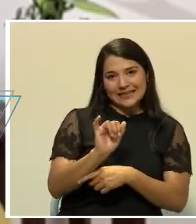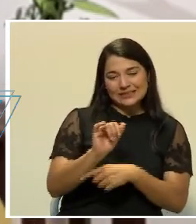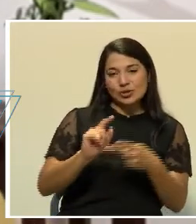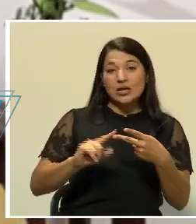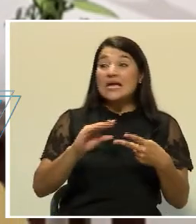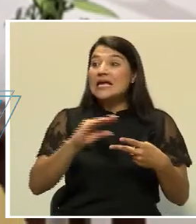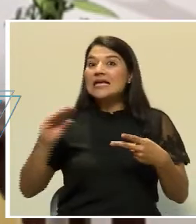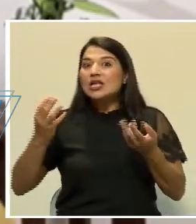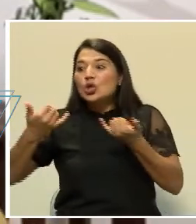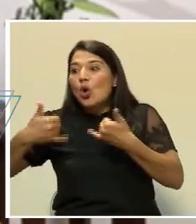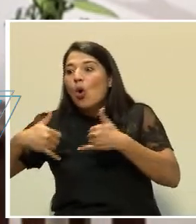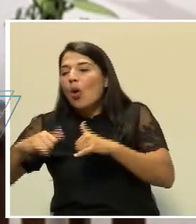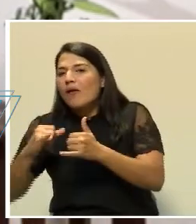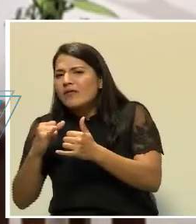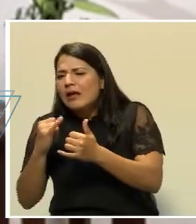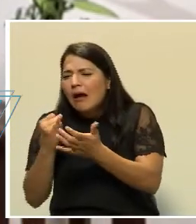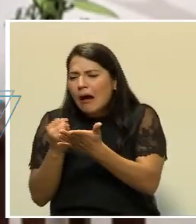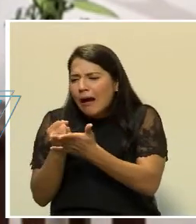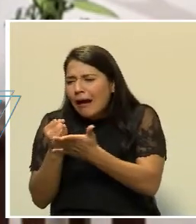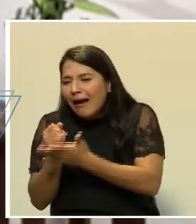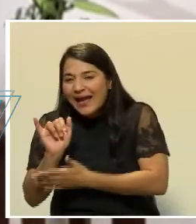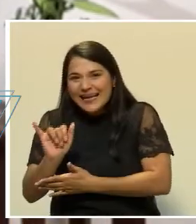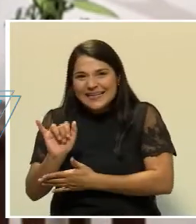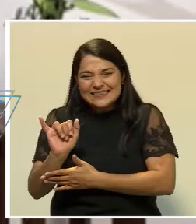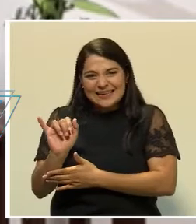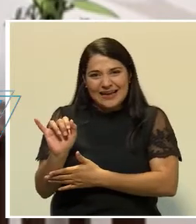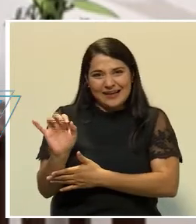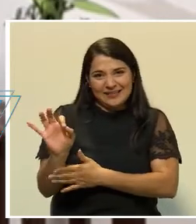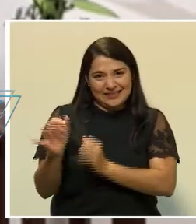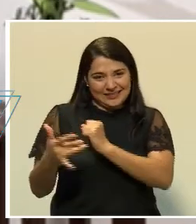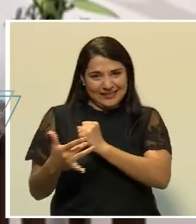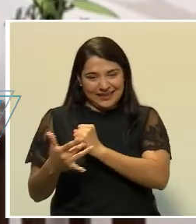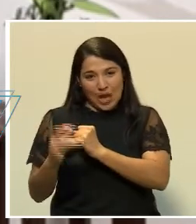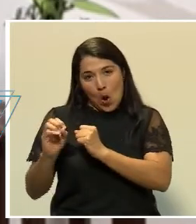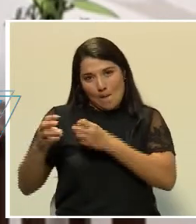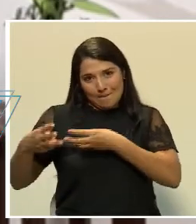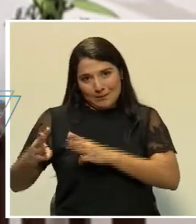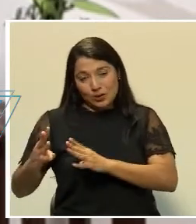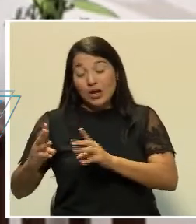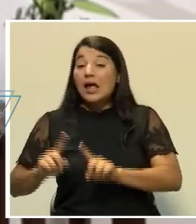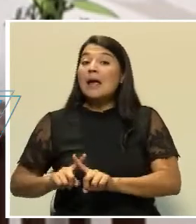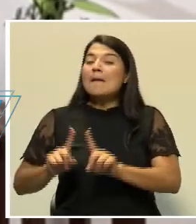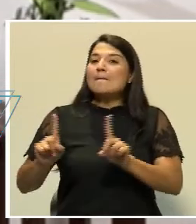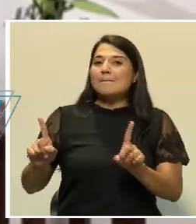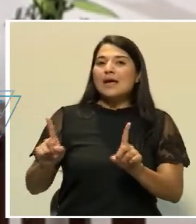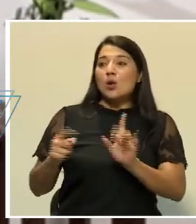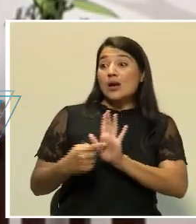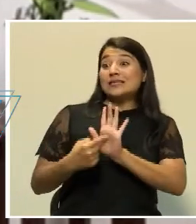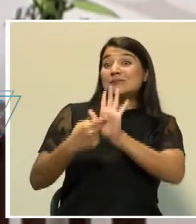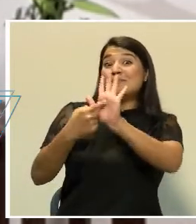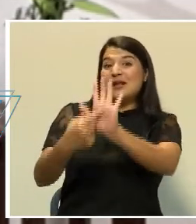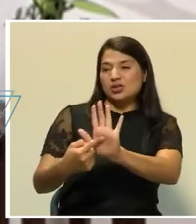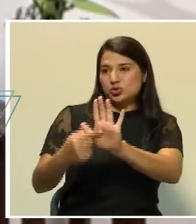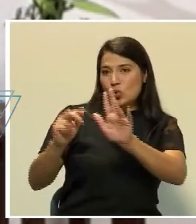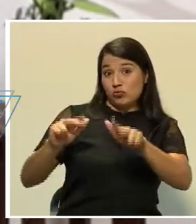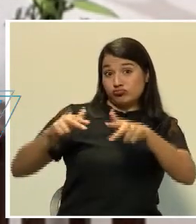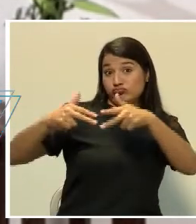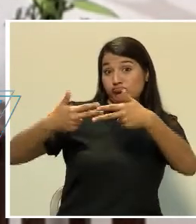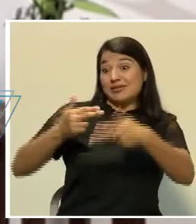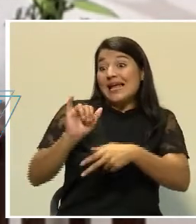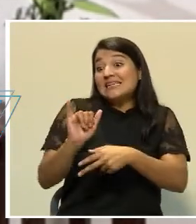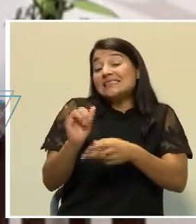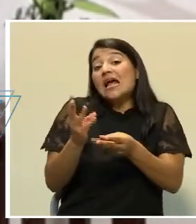estamos conociendo muchísimo. Pero las exposiciones virtuales en este momento es la solución temporal, diría